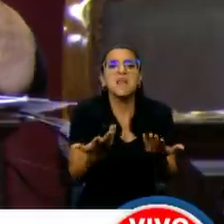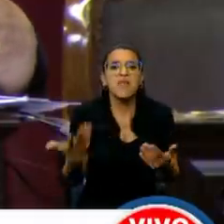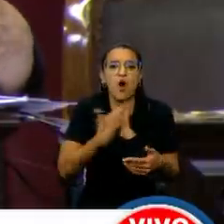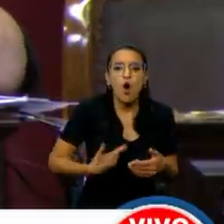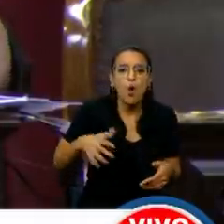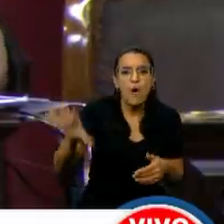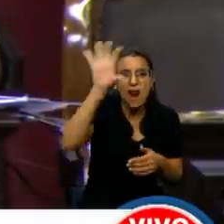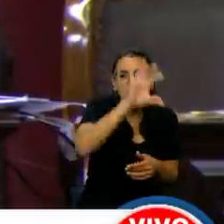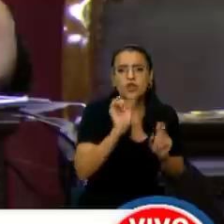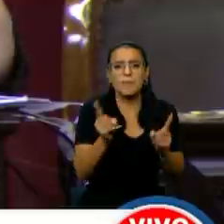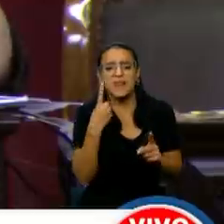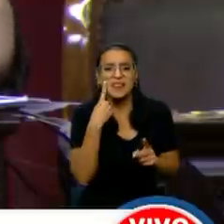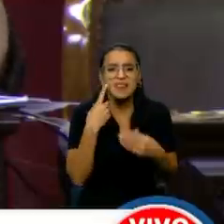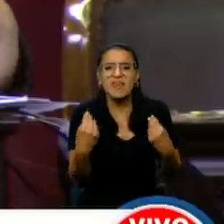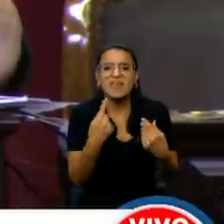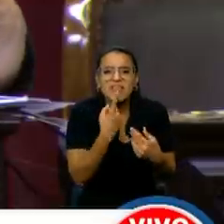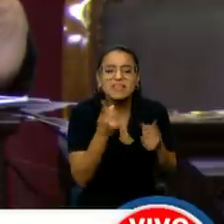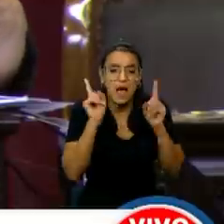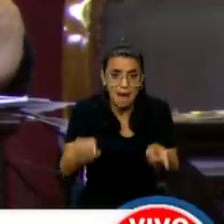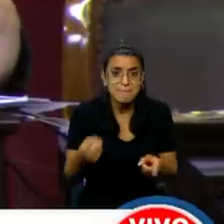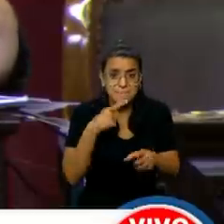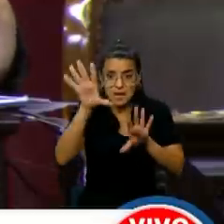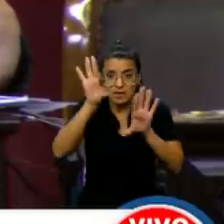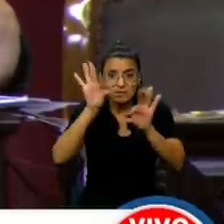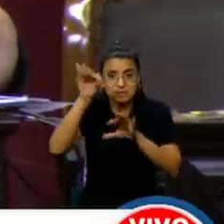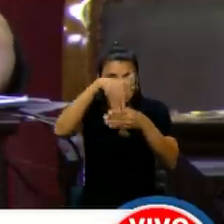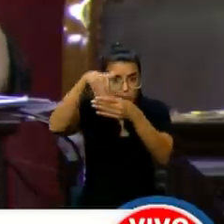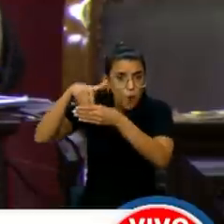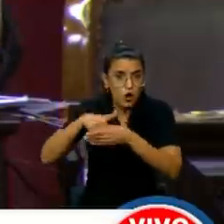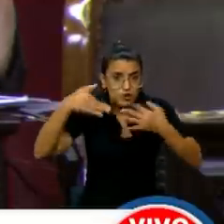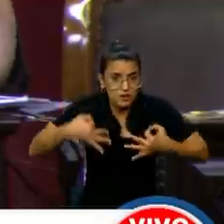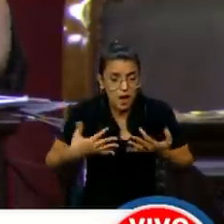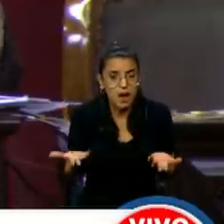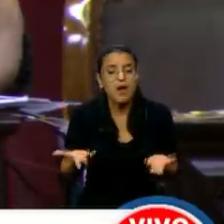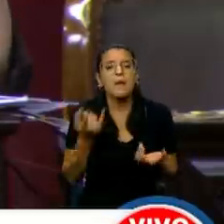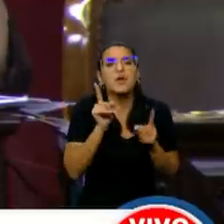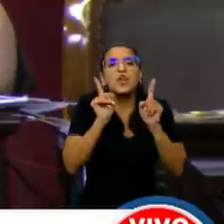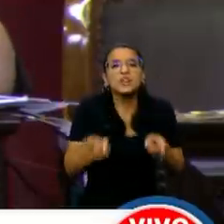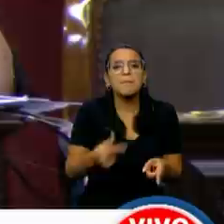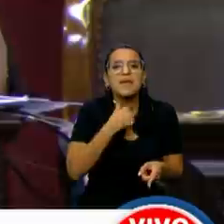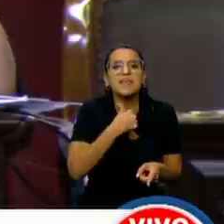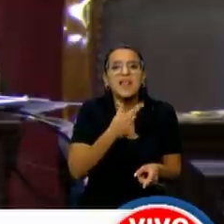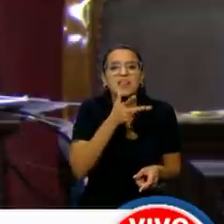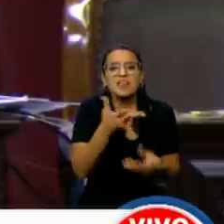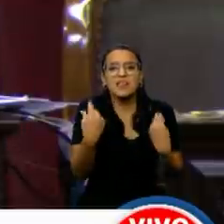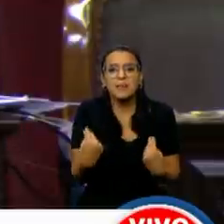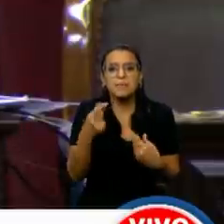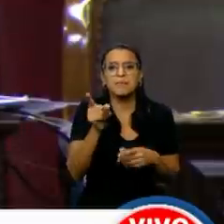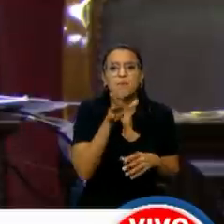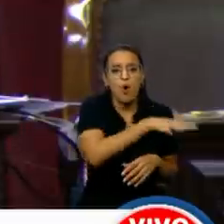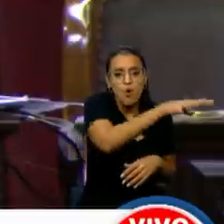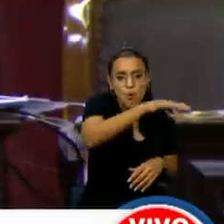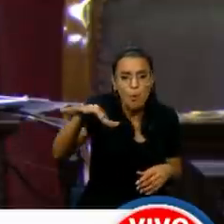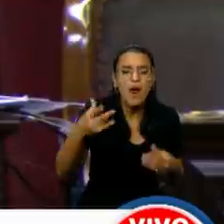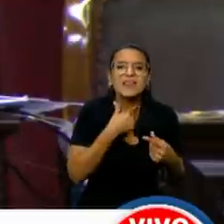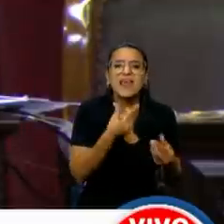intendentes que es lo que dicen que también fueron electos legítimamente pero que además quieren definir que quieren para sus localidades